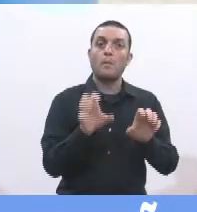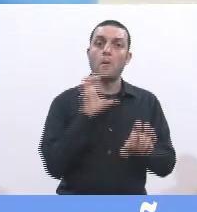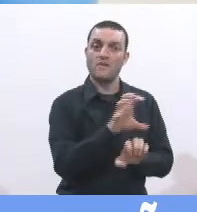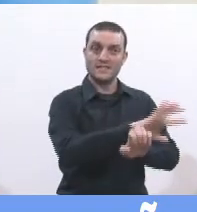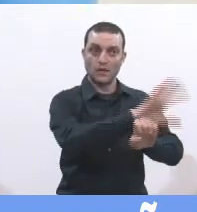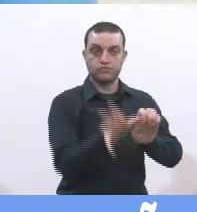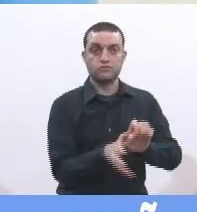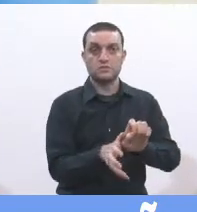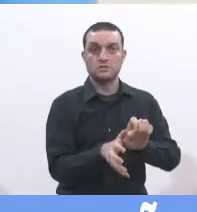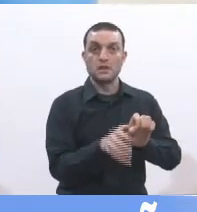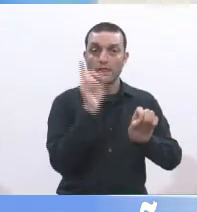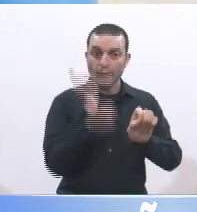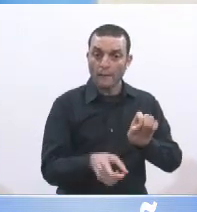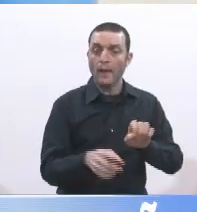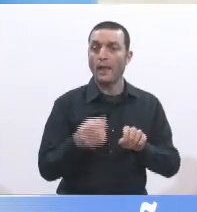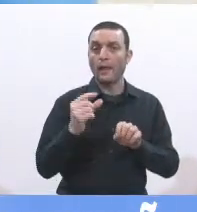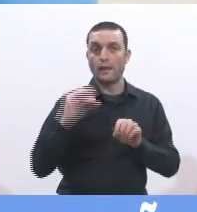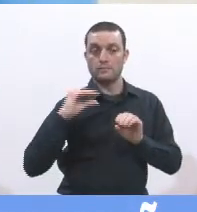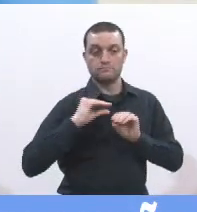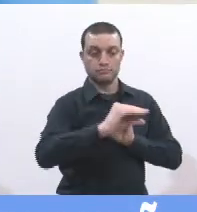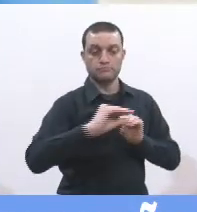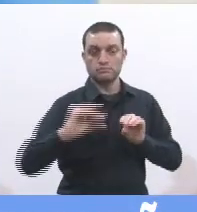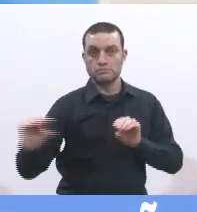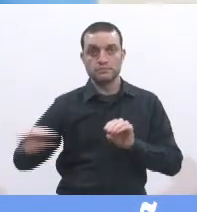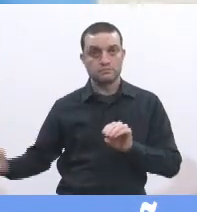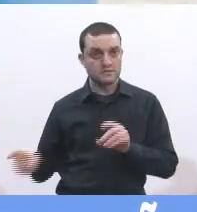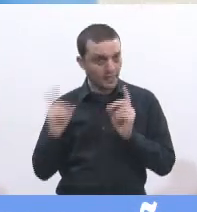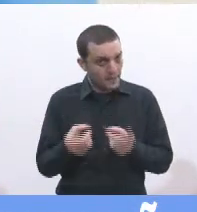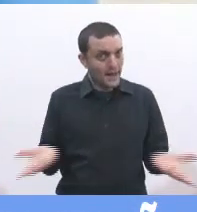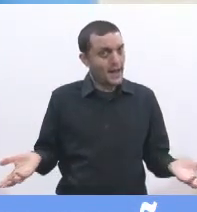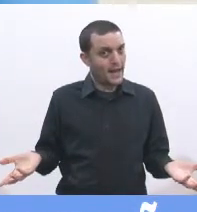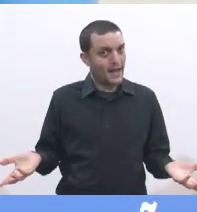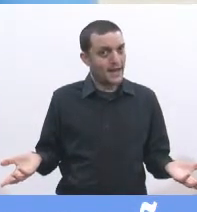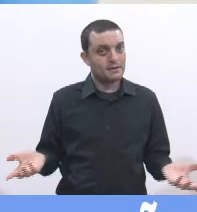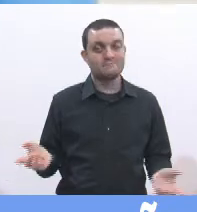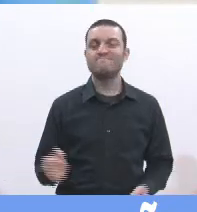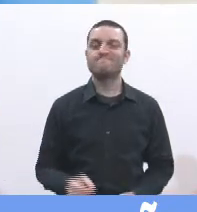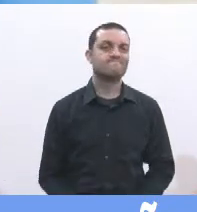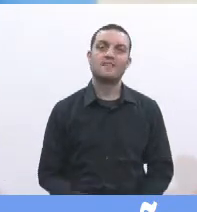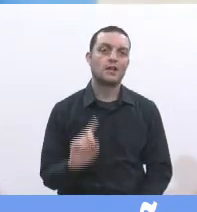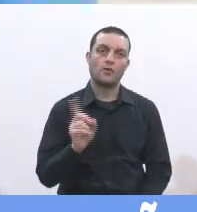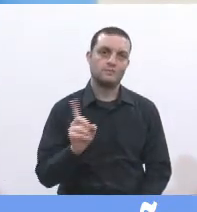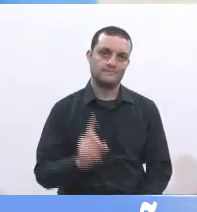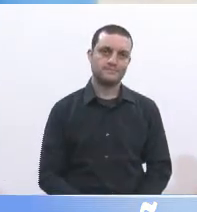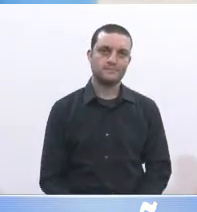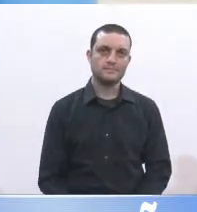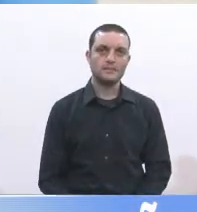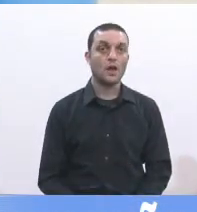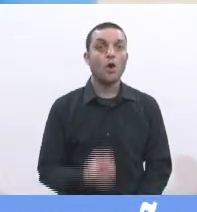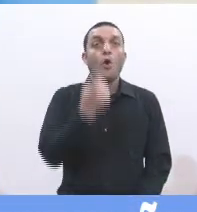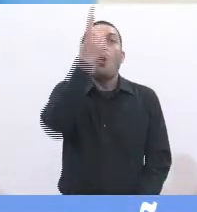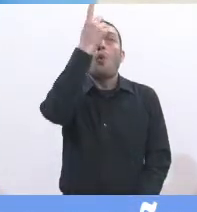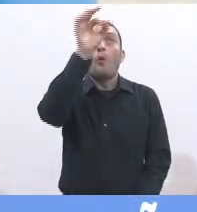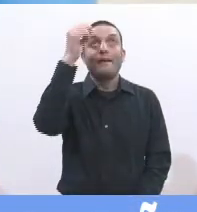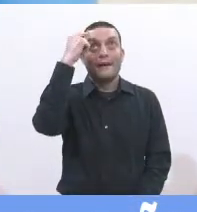tiempo? Si realmente les interesa eso, podrían coparticipar impuestos del país, pero no. La única idea que tuvieron fue en el medio de